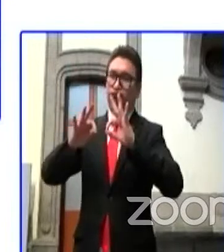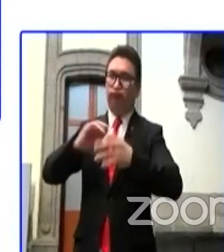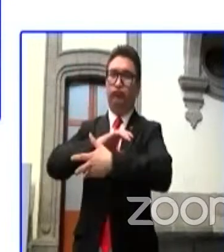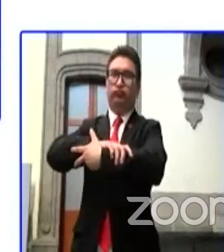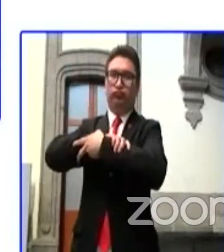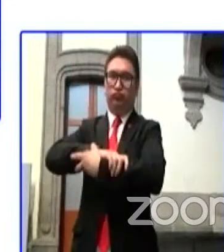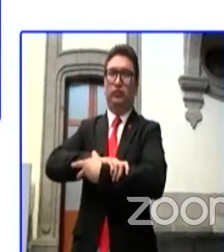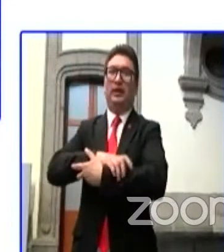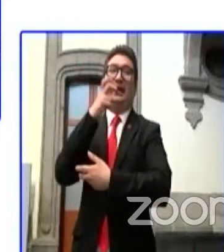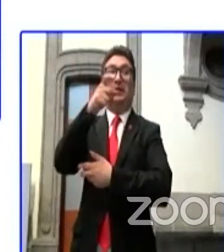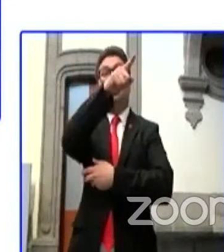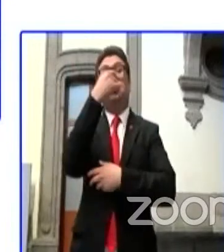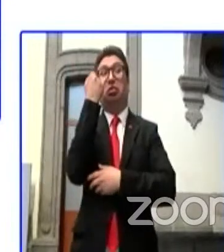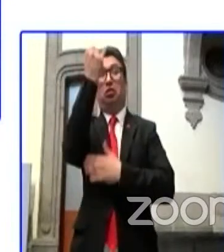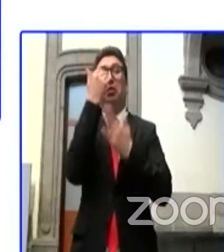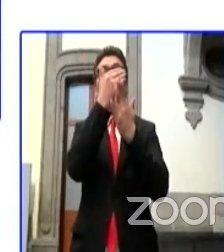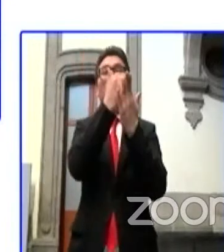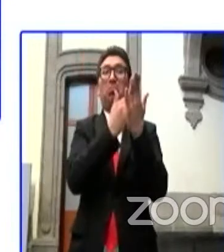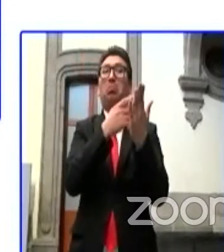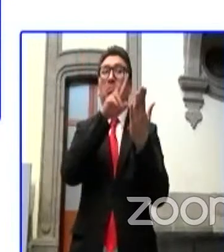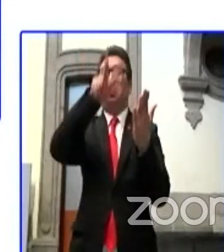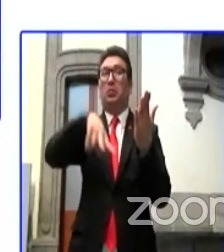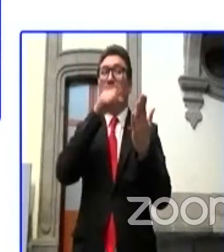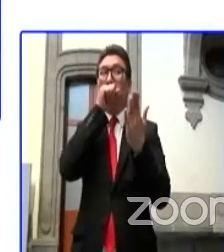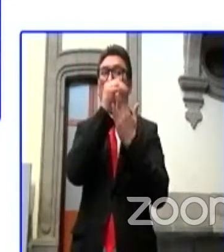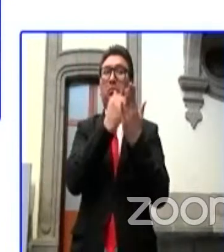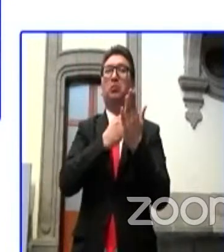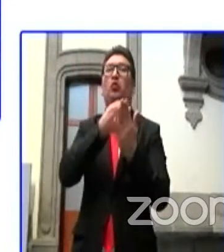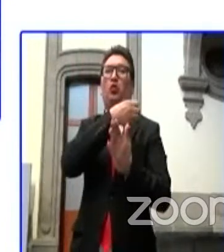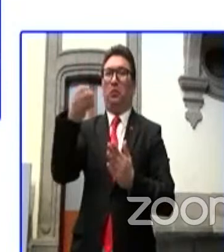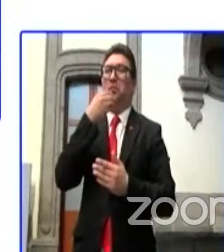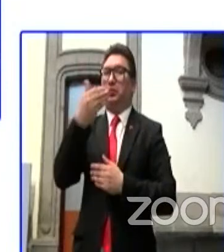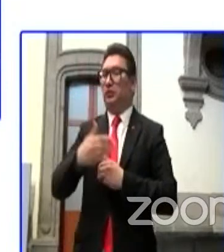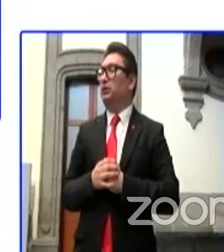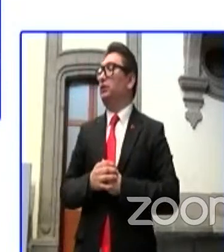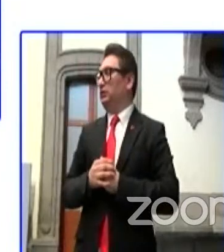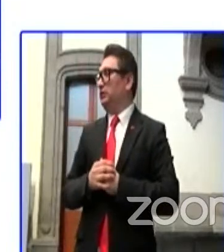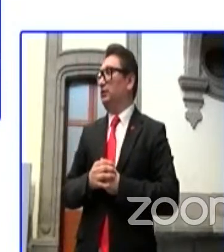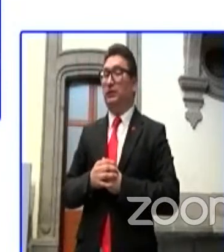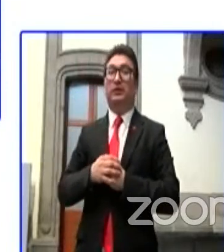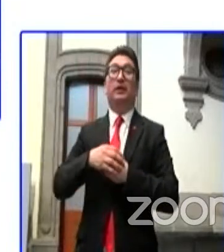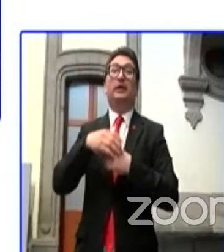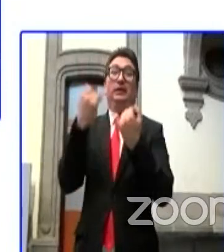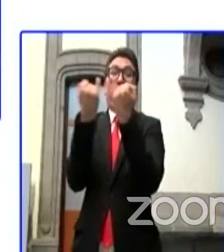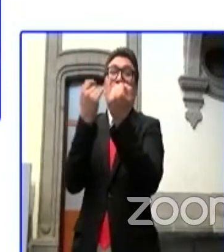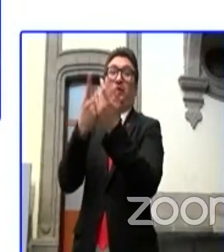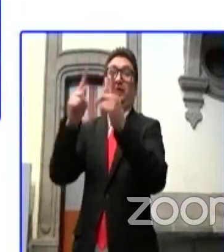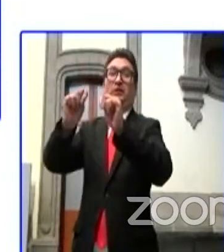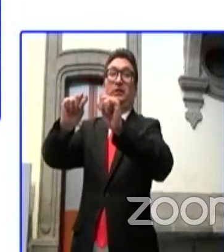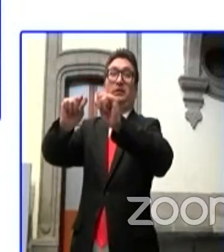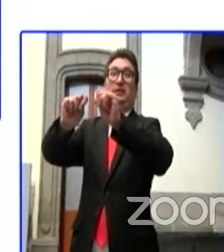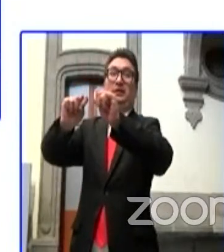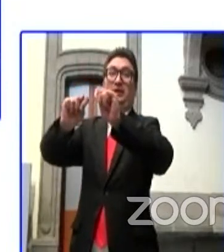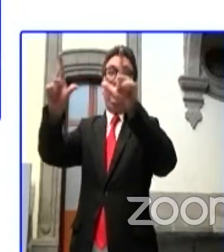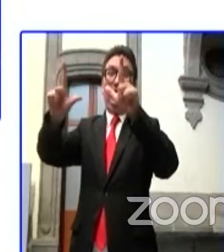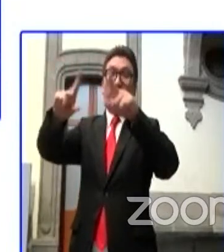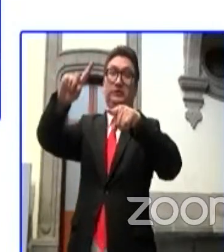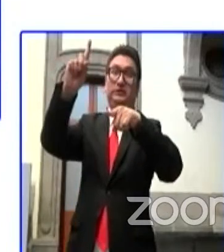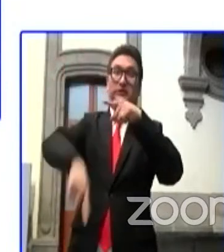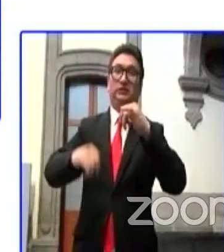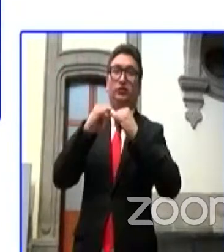idea del manual me encantó. ¿Eh? Y hay que recuperar Tlaxcala, claro que sí, ¿por qué no? Claro que